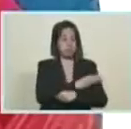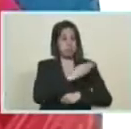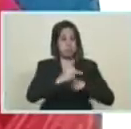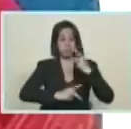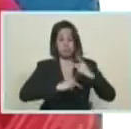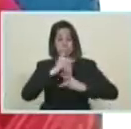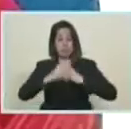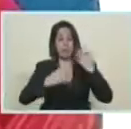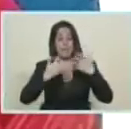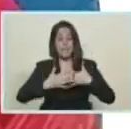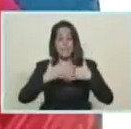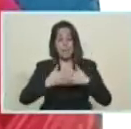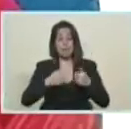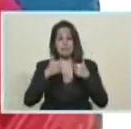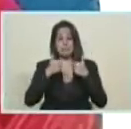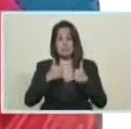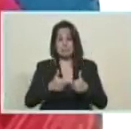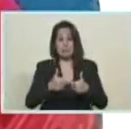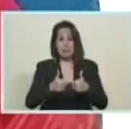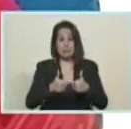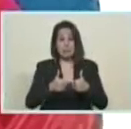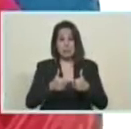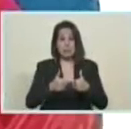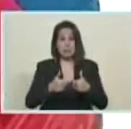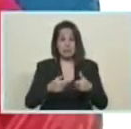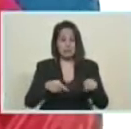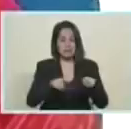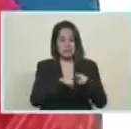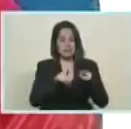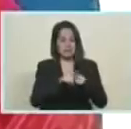productiva empresa como ha sido,